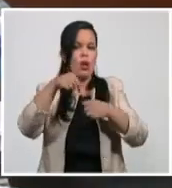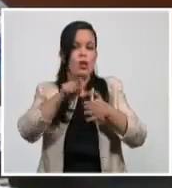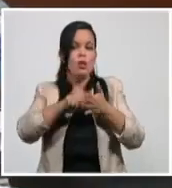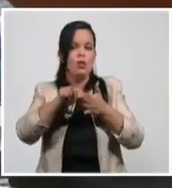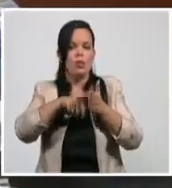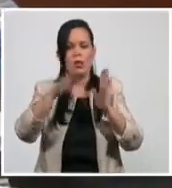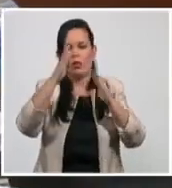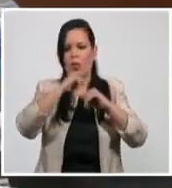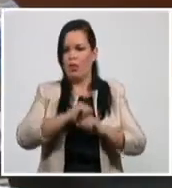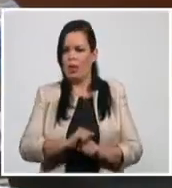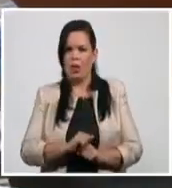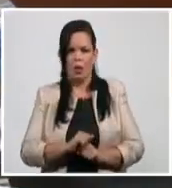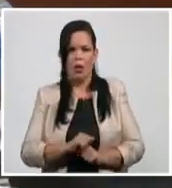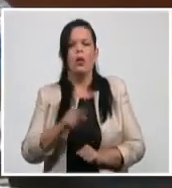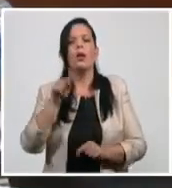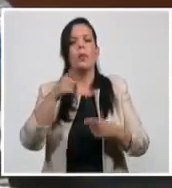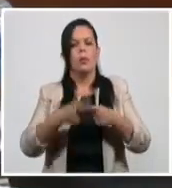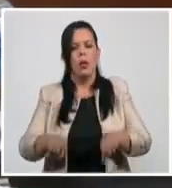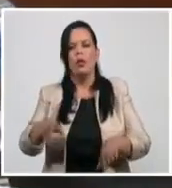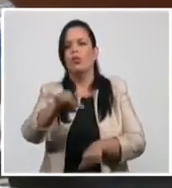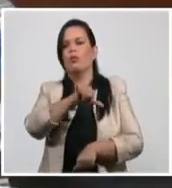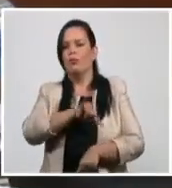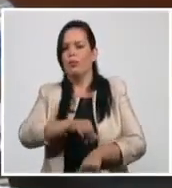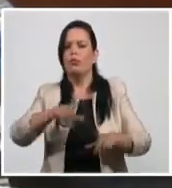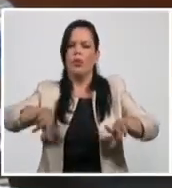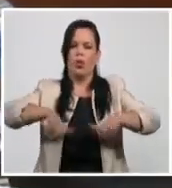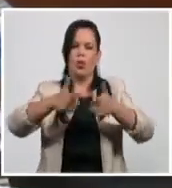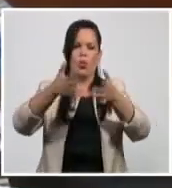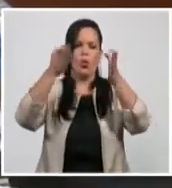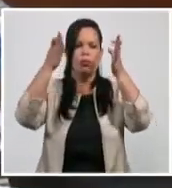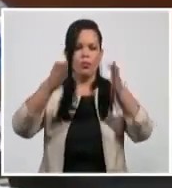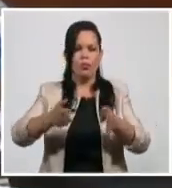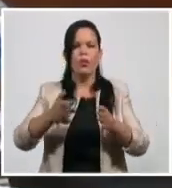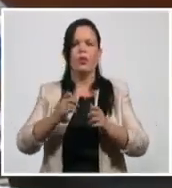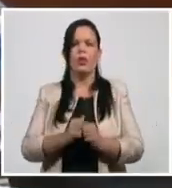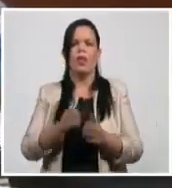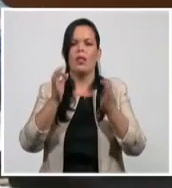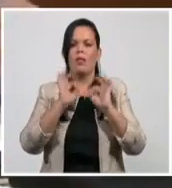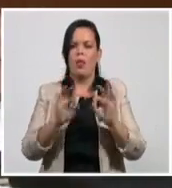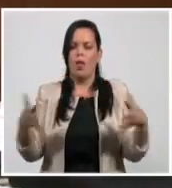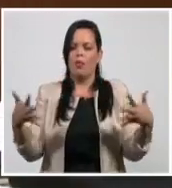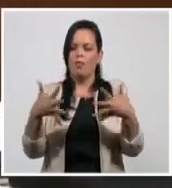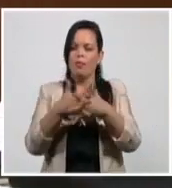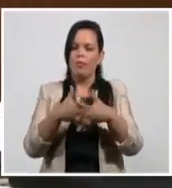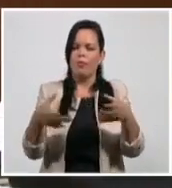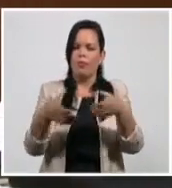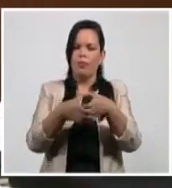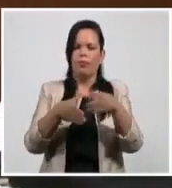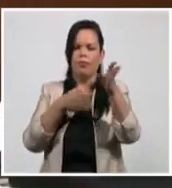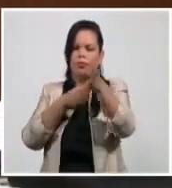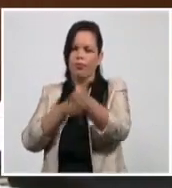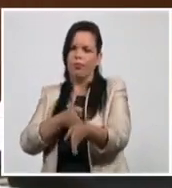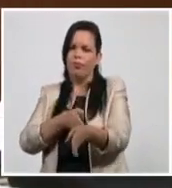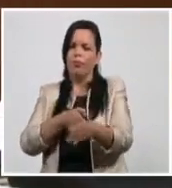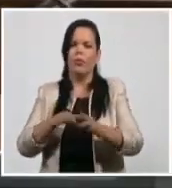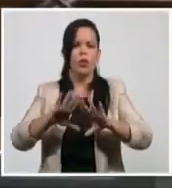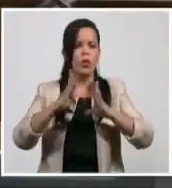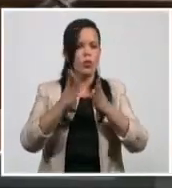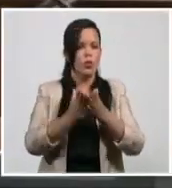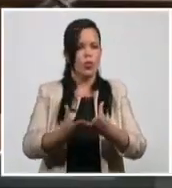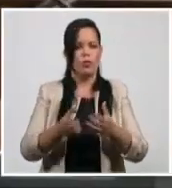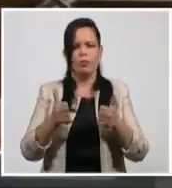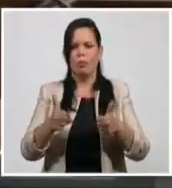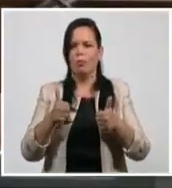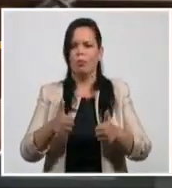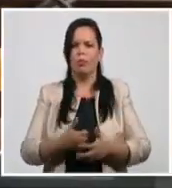correcta. Por eso hablo mucho de la integración, la disciplina y el trabajo de equipo que se alcanzó en esos factores.